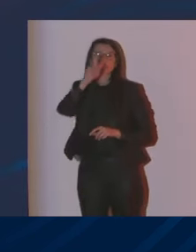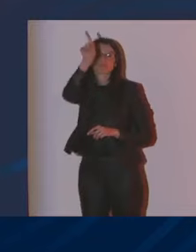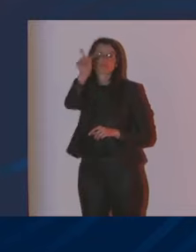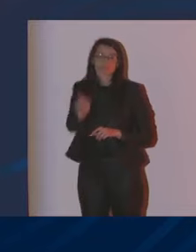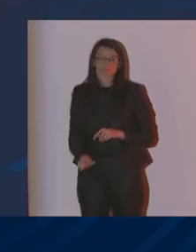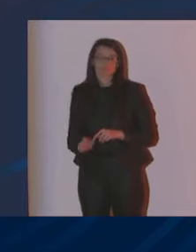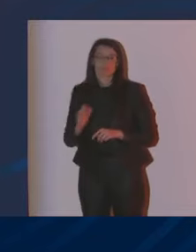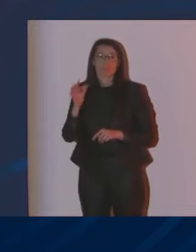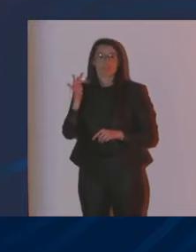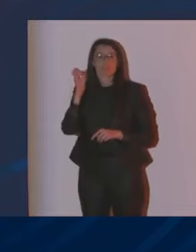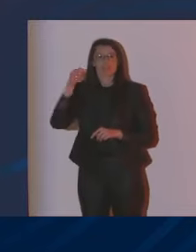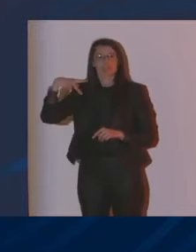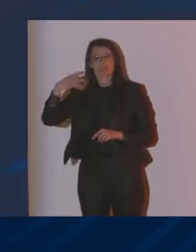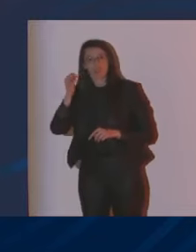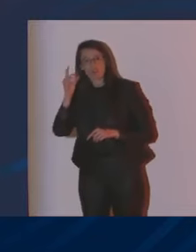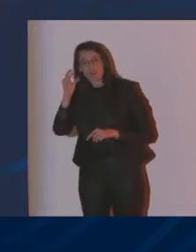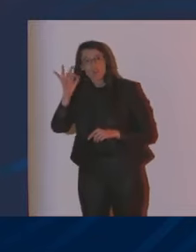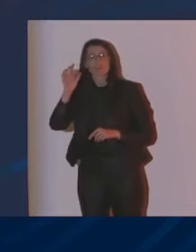Riaño.